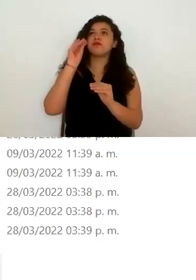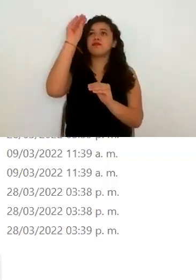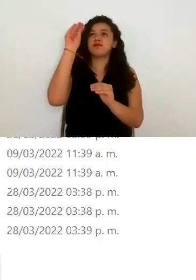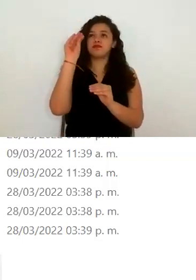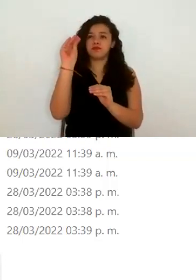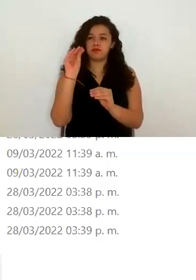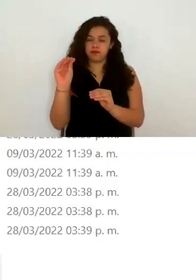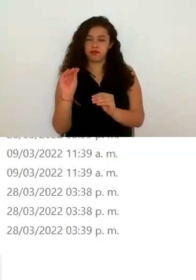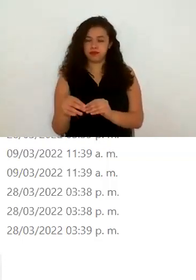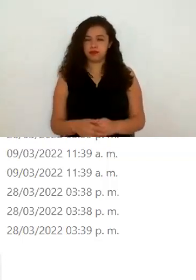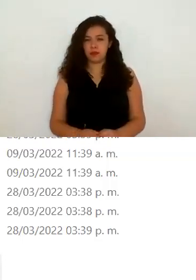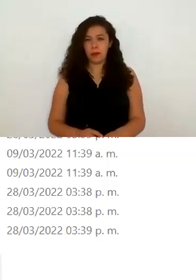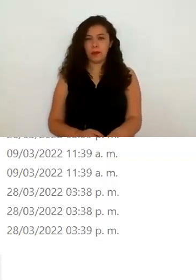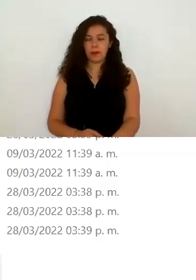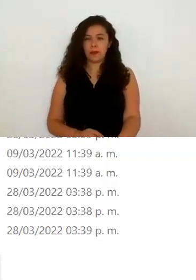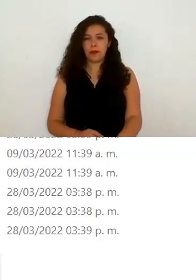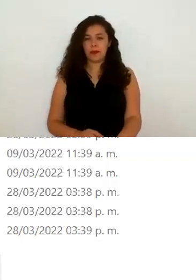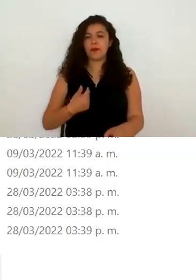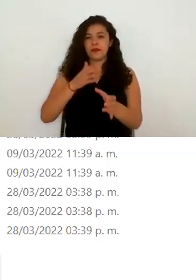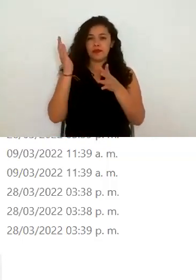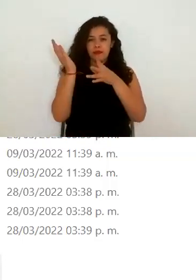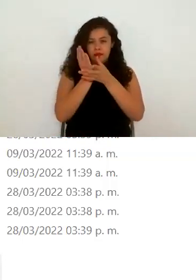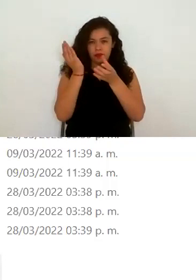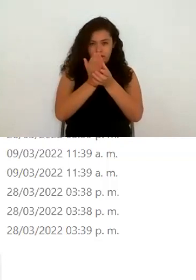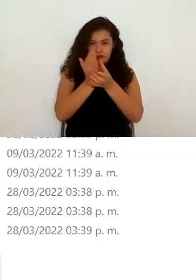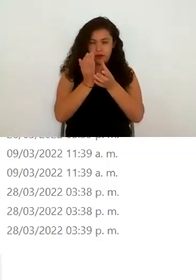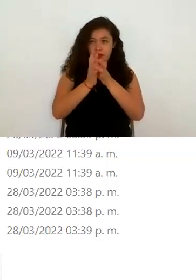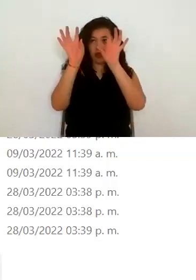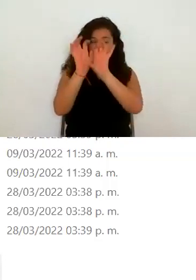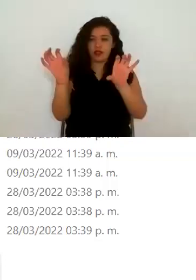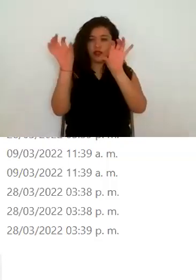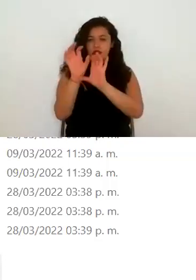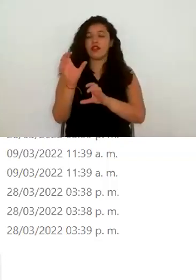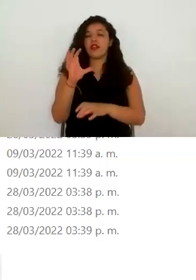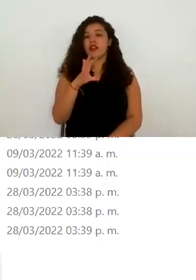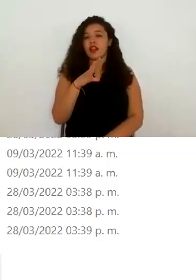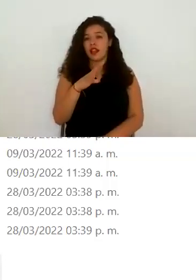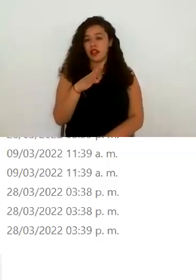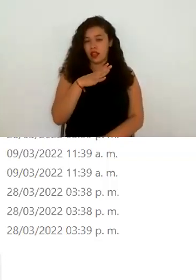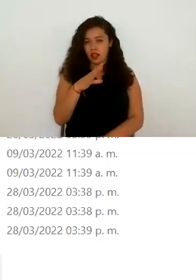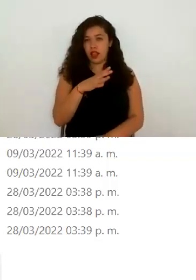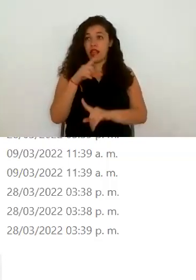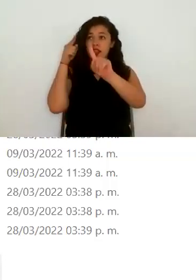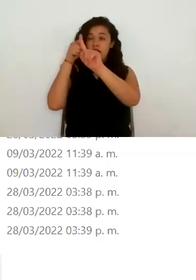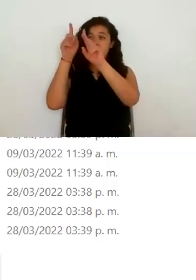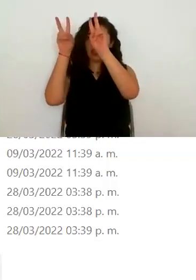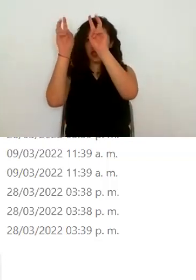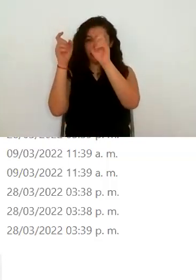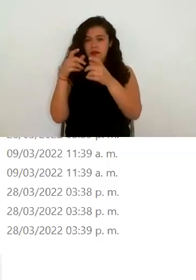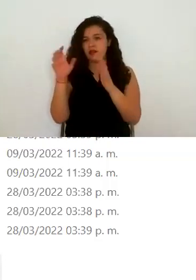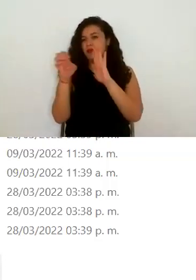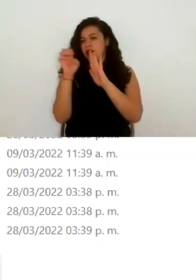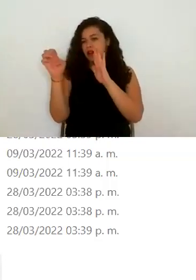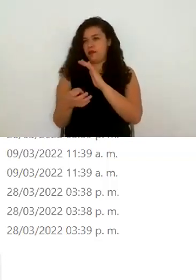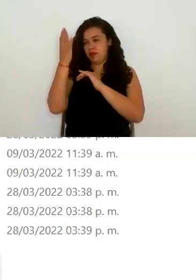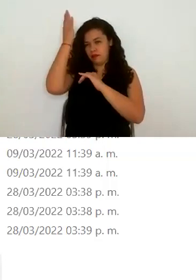podemos hacer las carpetitas electrónicas donde vengan por asuntos. Ejemplo, aquí